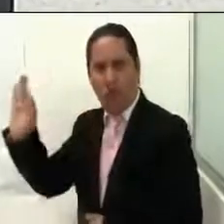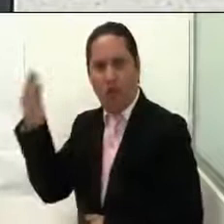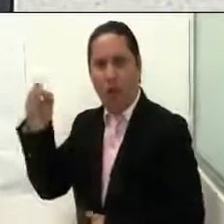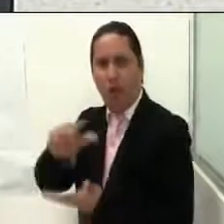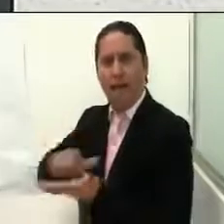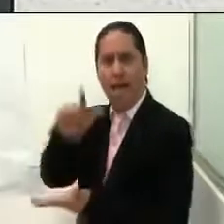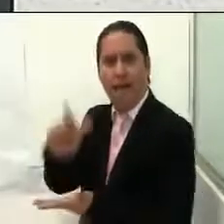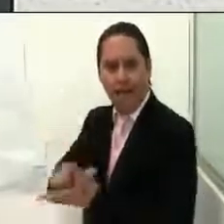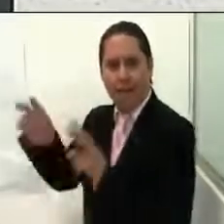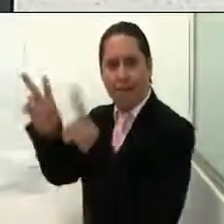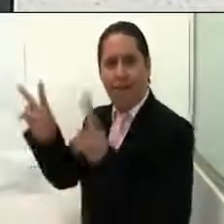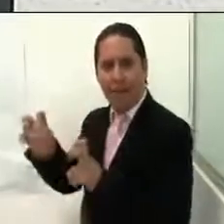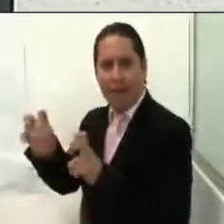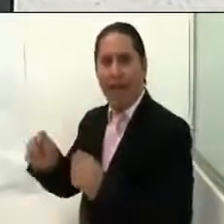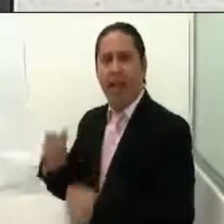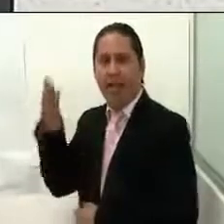anti corrupción